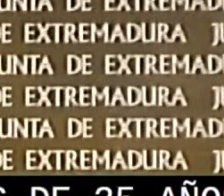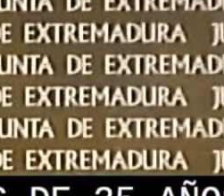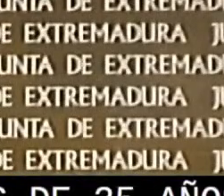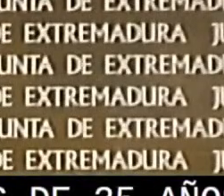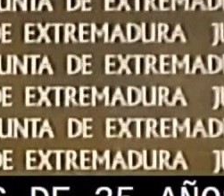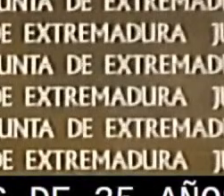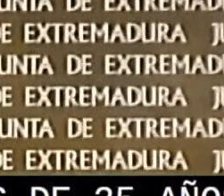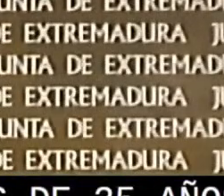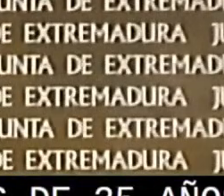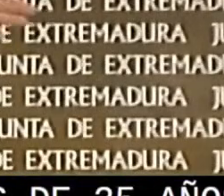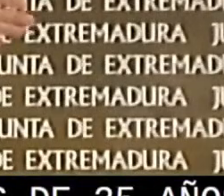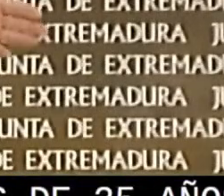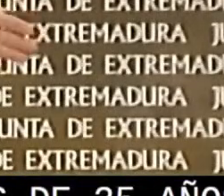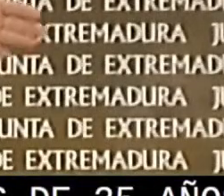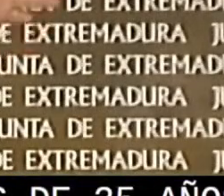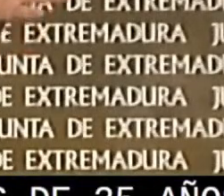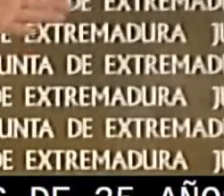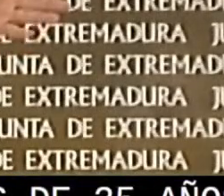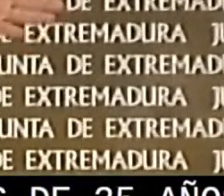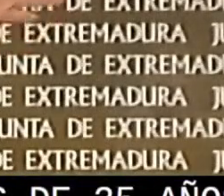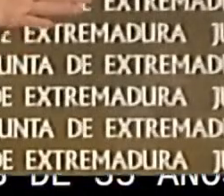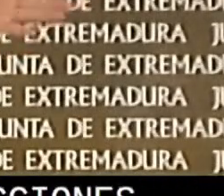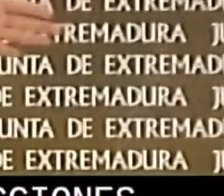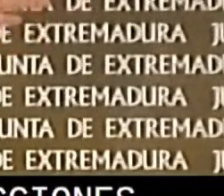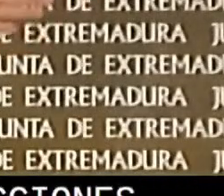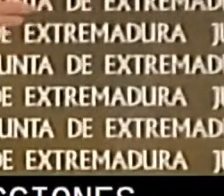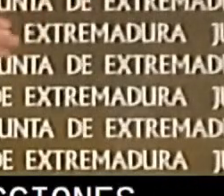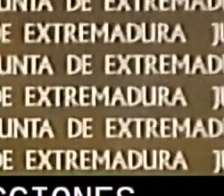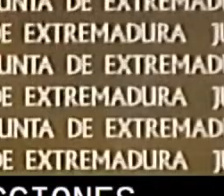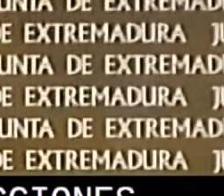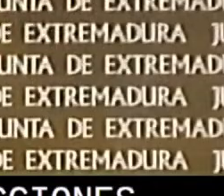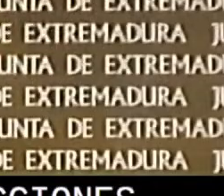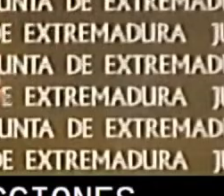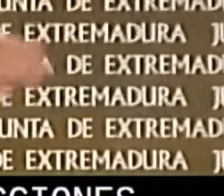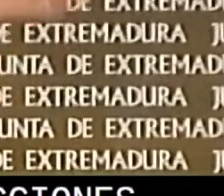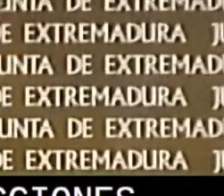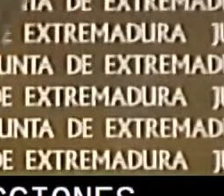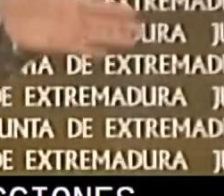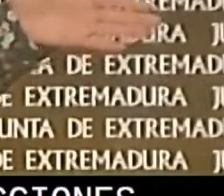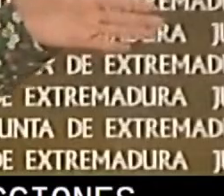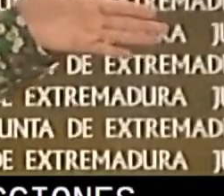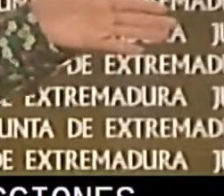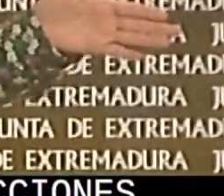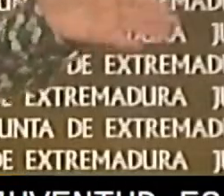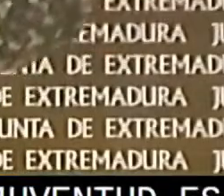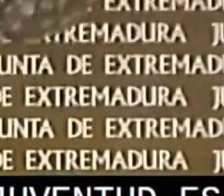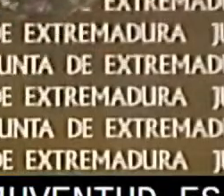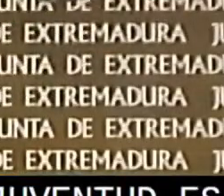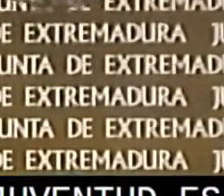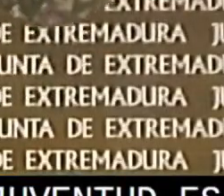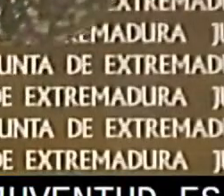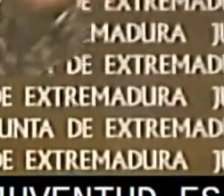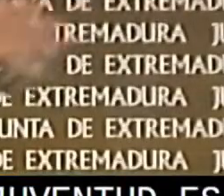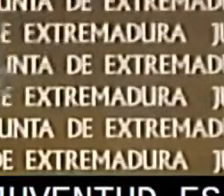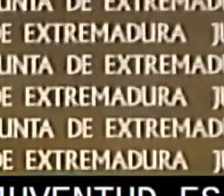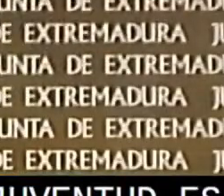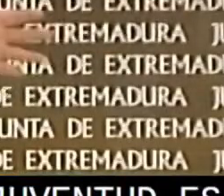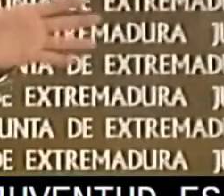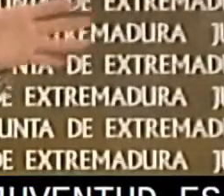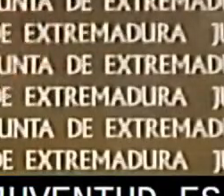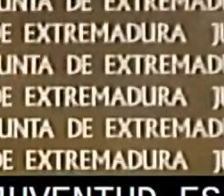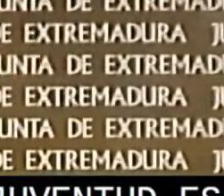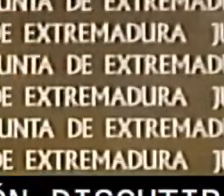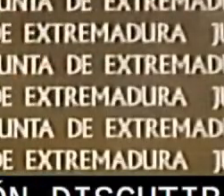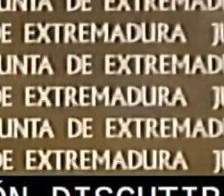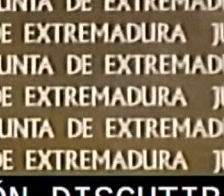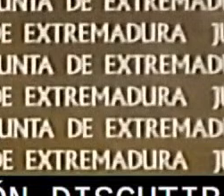las cuestiones y acciones positivas y afirmativas dedicadas a la juventud es hasta los 35 años. Esto sería una cuestión discutible